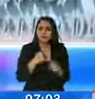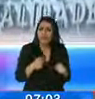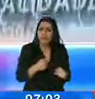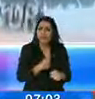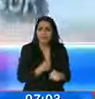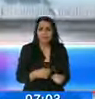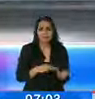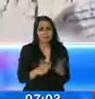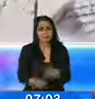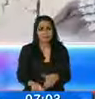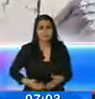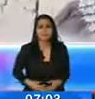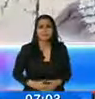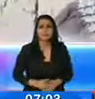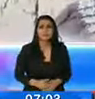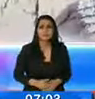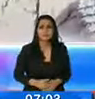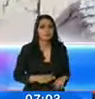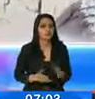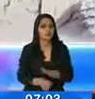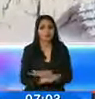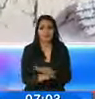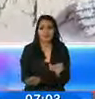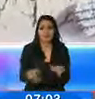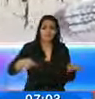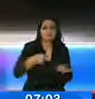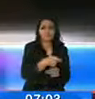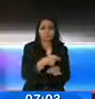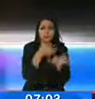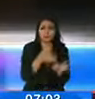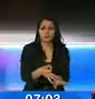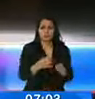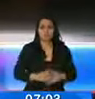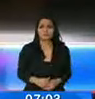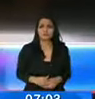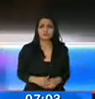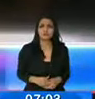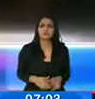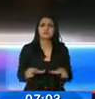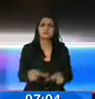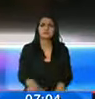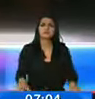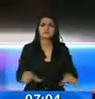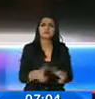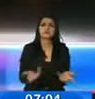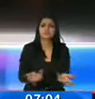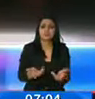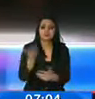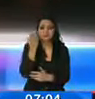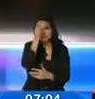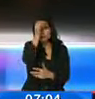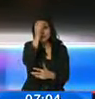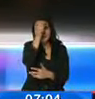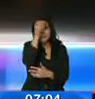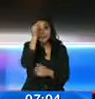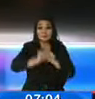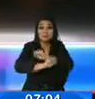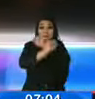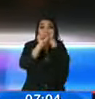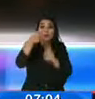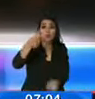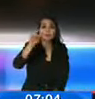quitó la vida. La muerte instantánea al momento le mata. El hecho ocurrió la madrugada de este domingo en el sector de Guamanía,